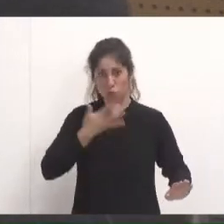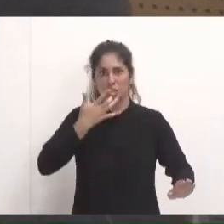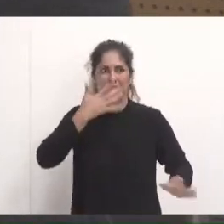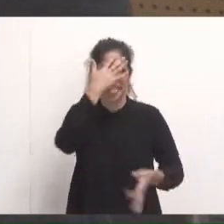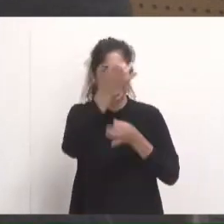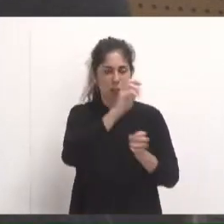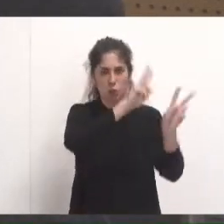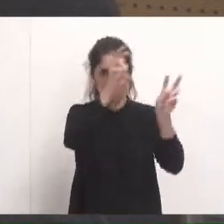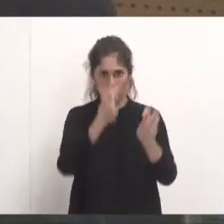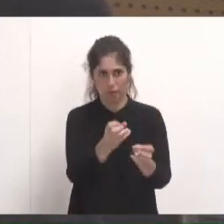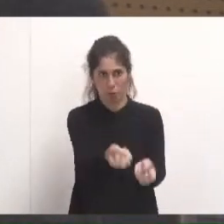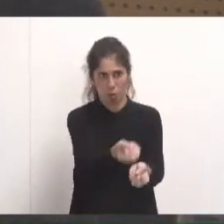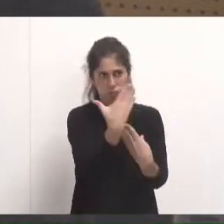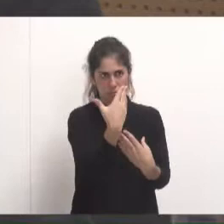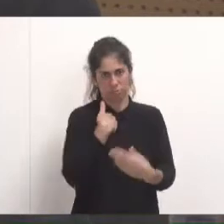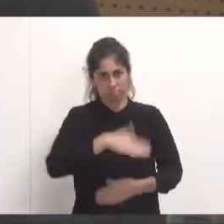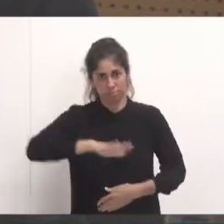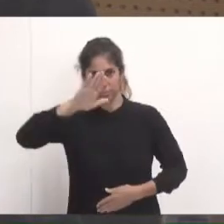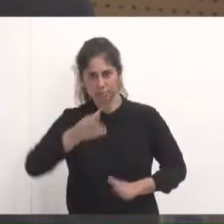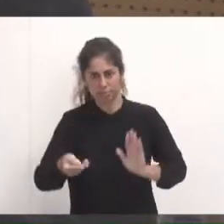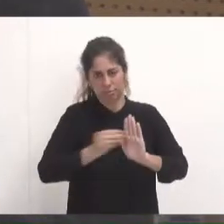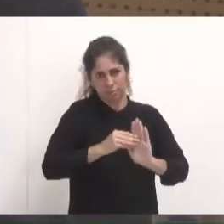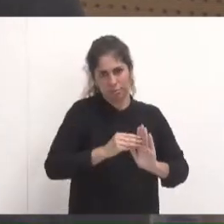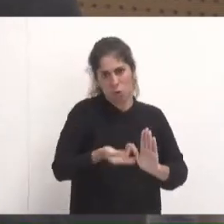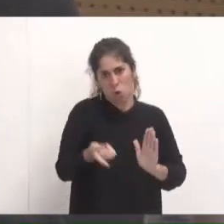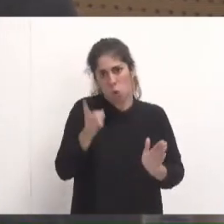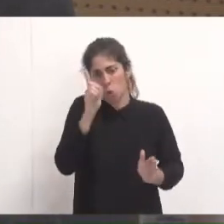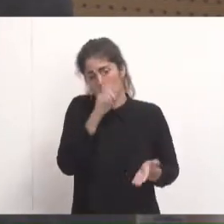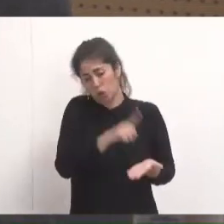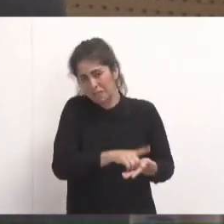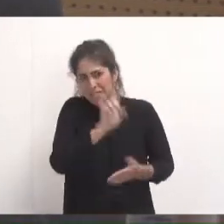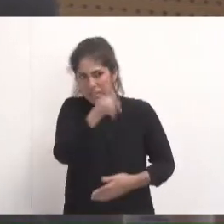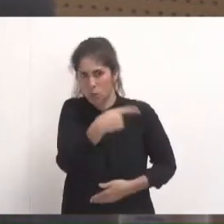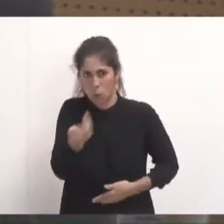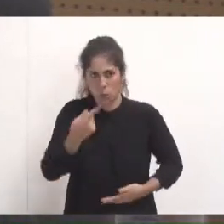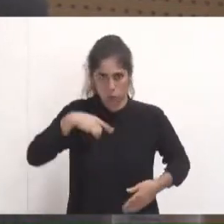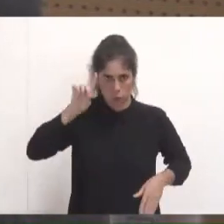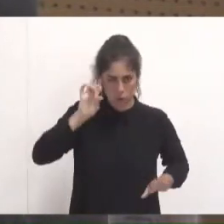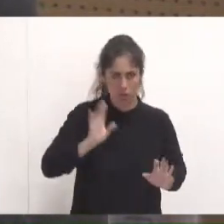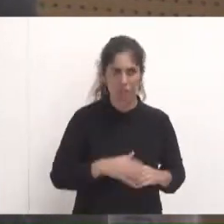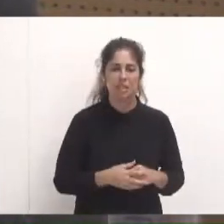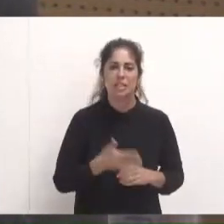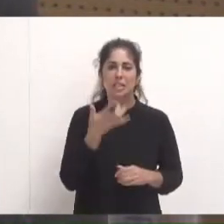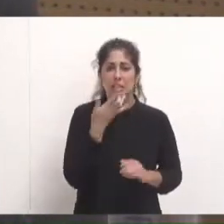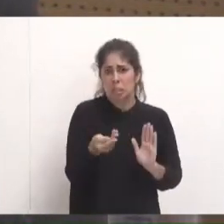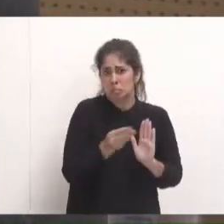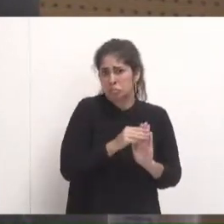que si era conveniente intervenir otra vez, ¿no?